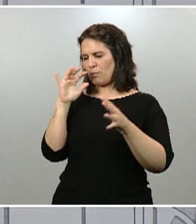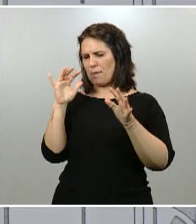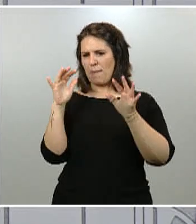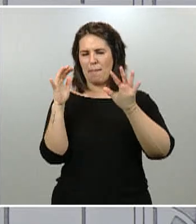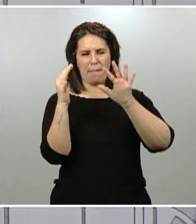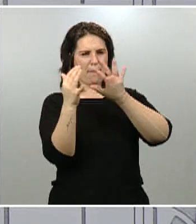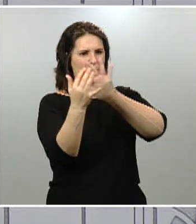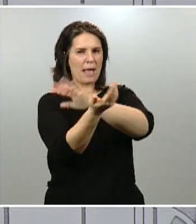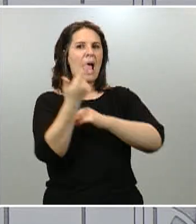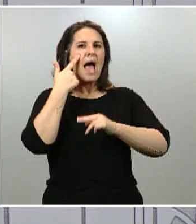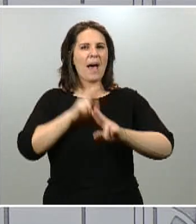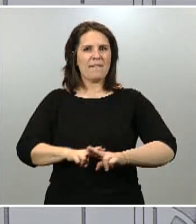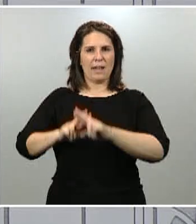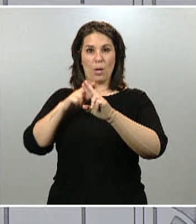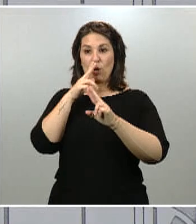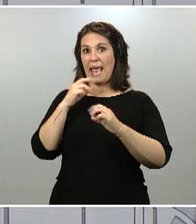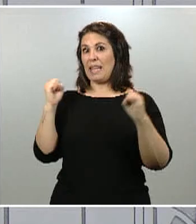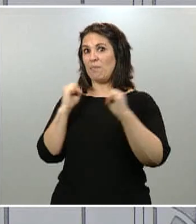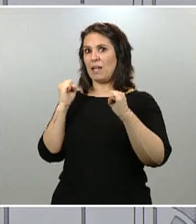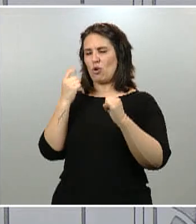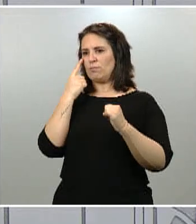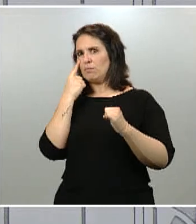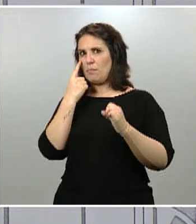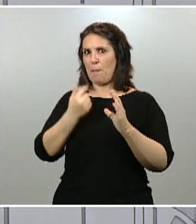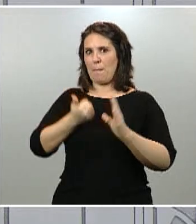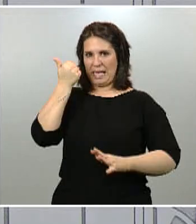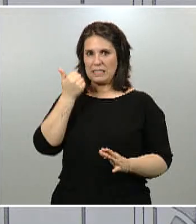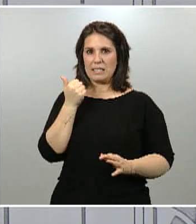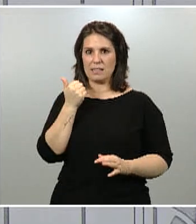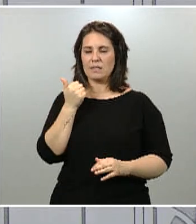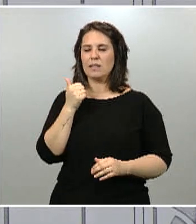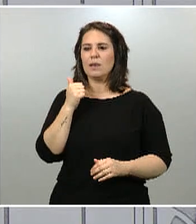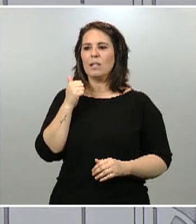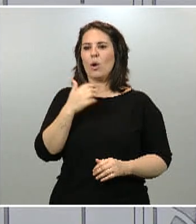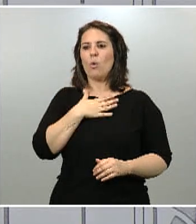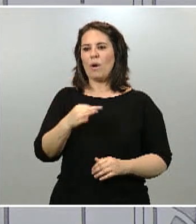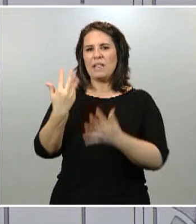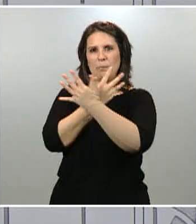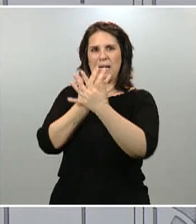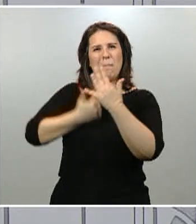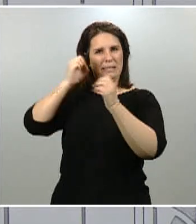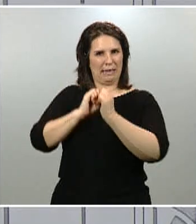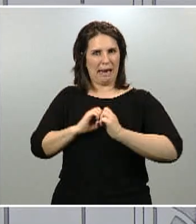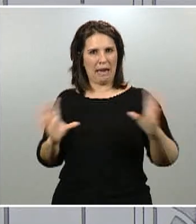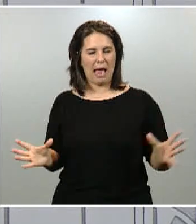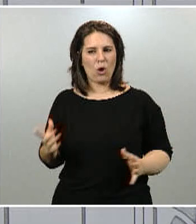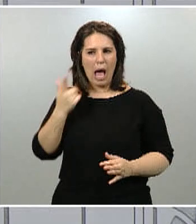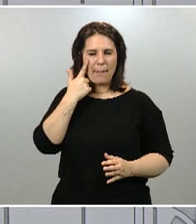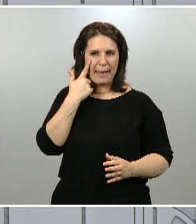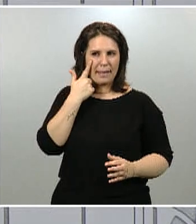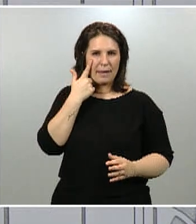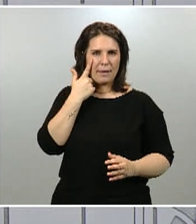en invierno y que nos puede arrojar alguna luz sobre la posibilidad de que hubiera algo extraño en